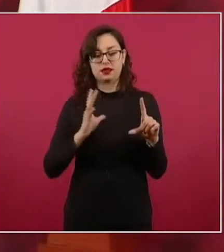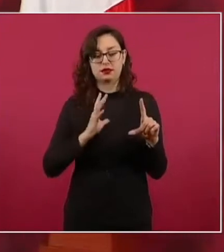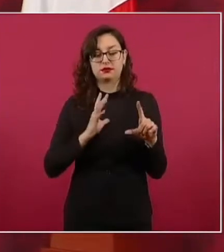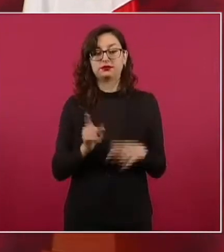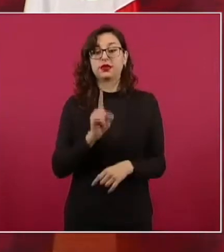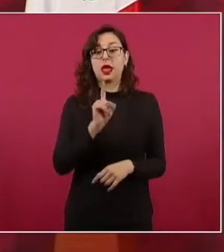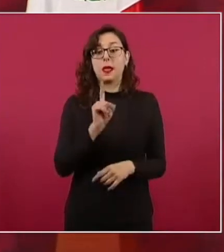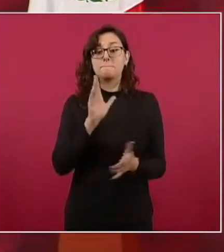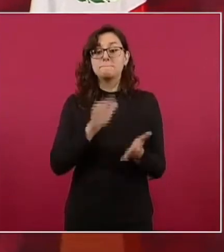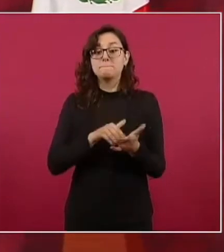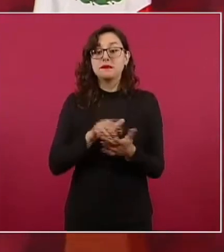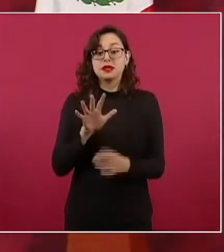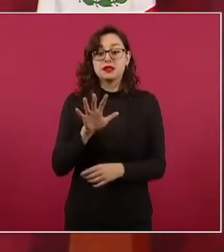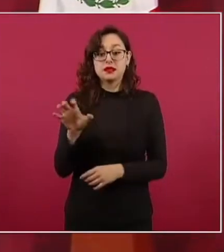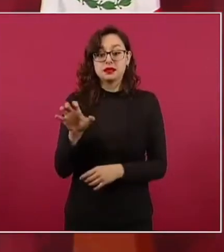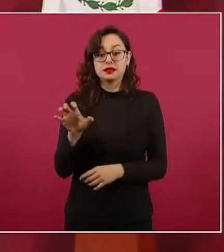1.500